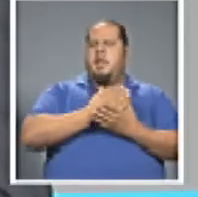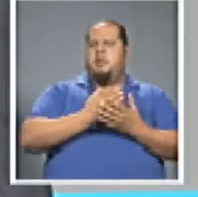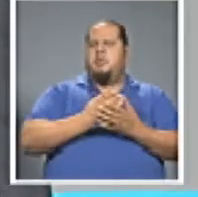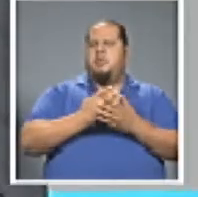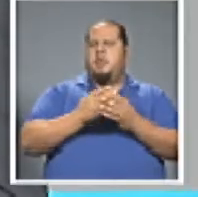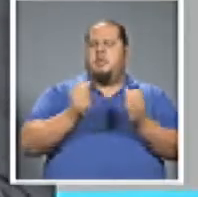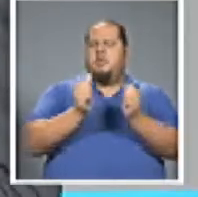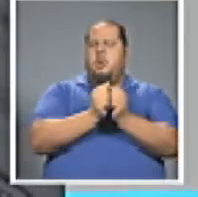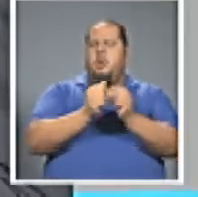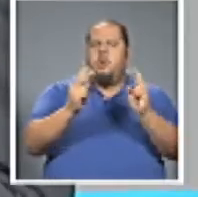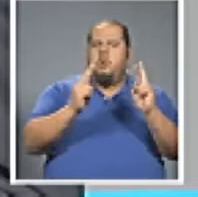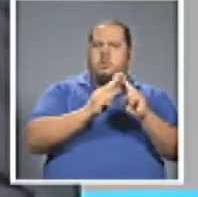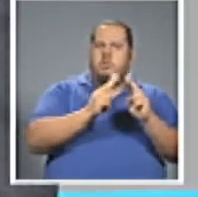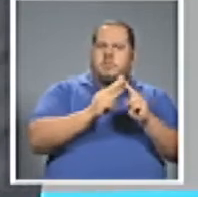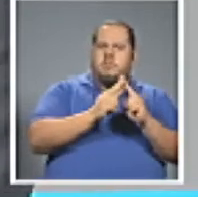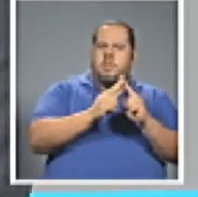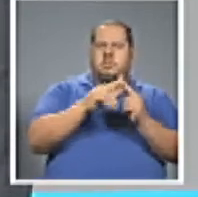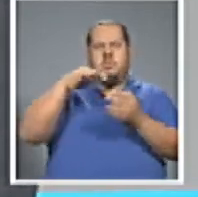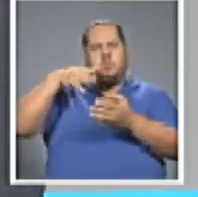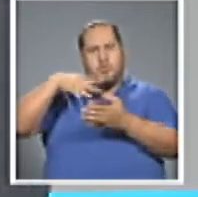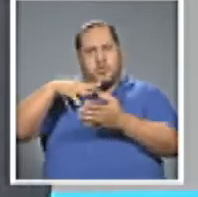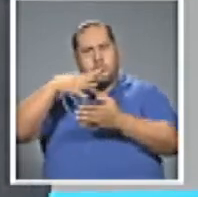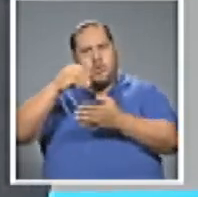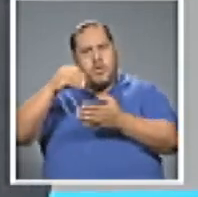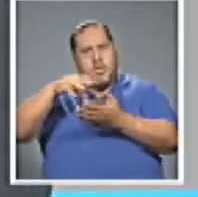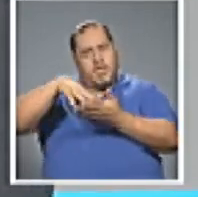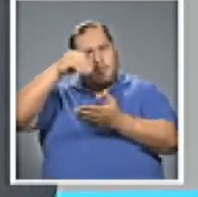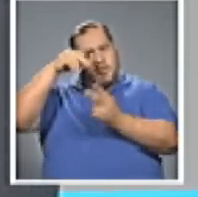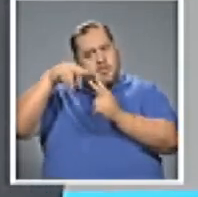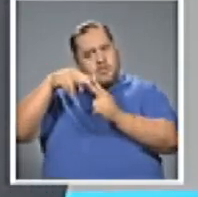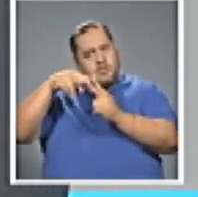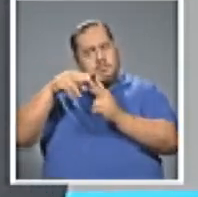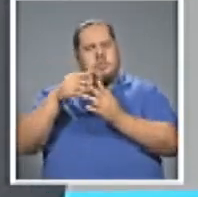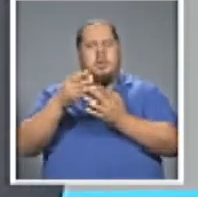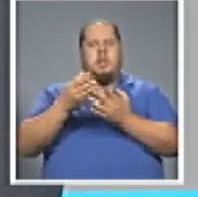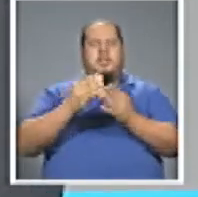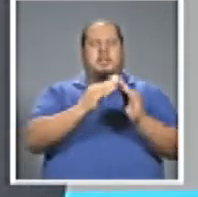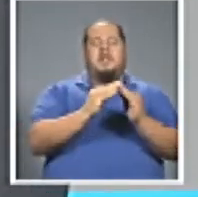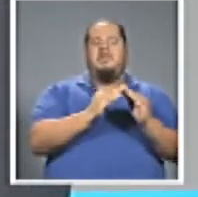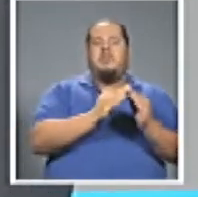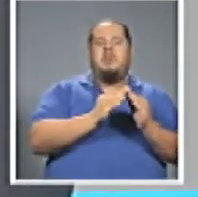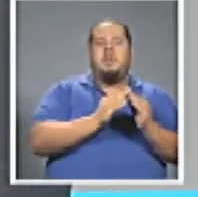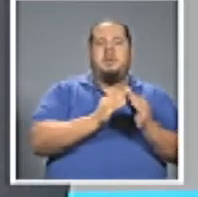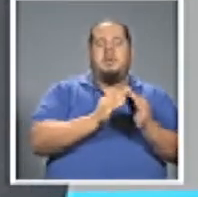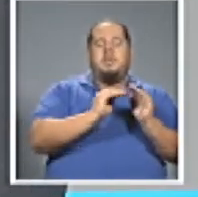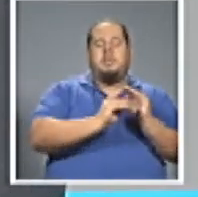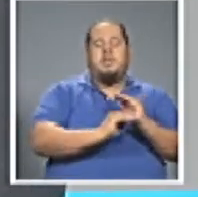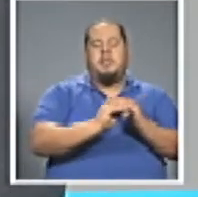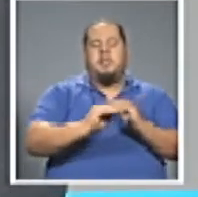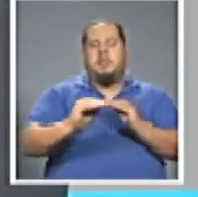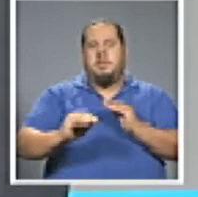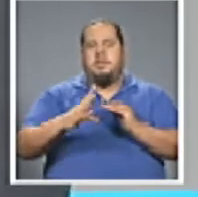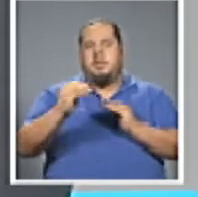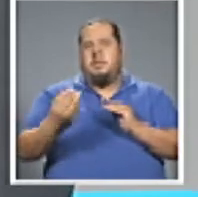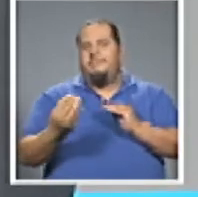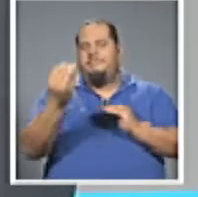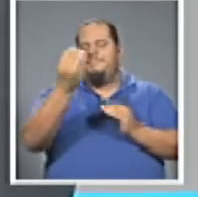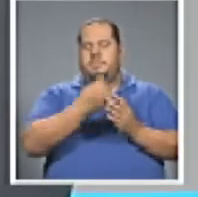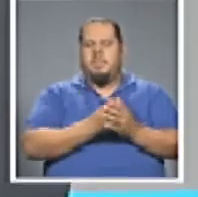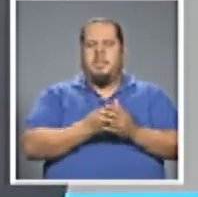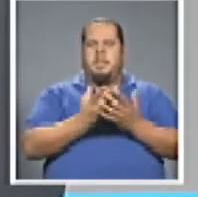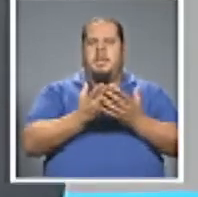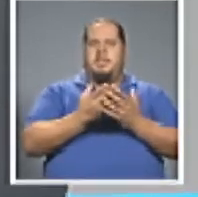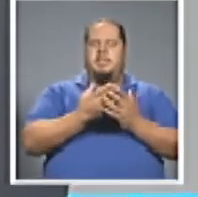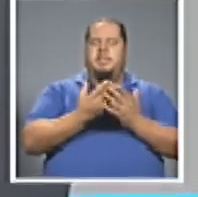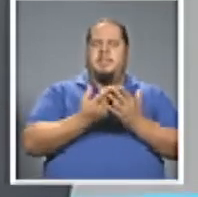con conocimiento, con estudio y conocimiento, sí, de las poblaciones de niños, niñas y adolescentes, de profundizar, de